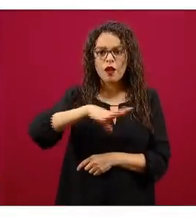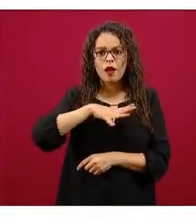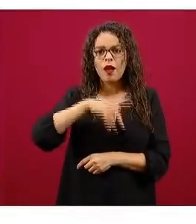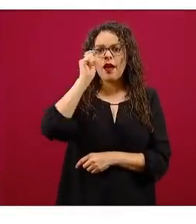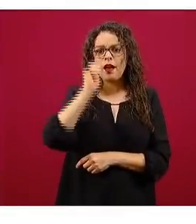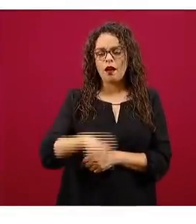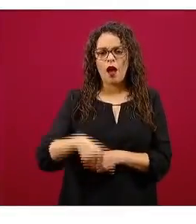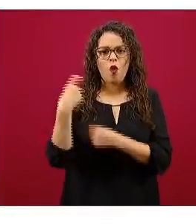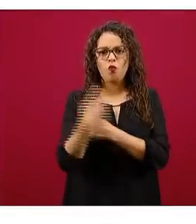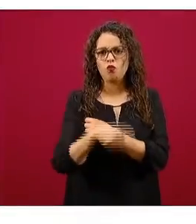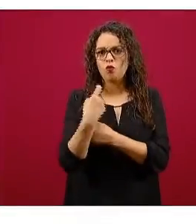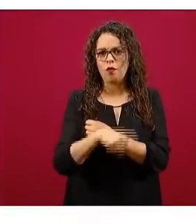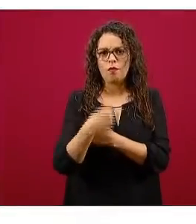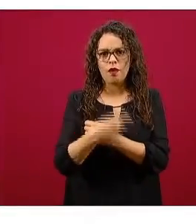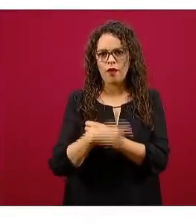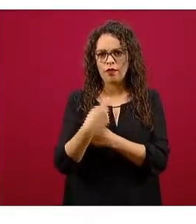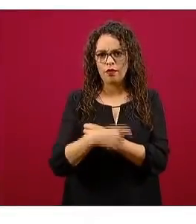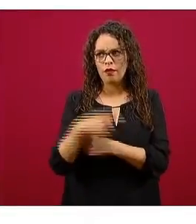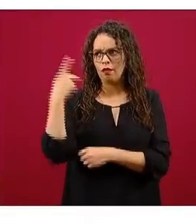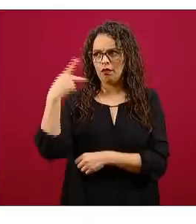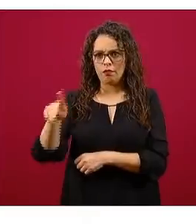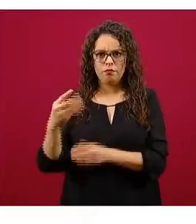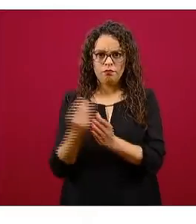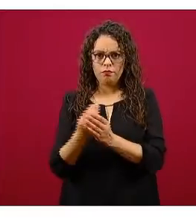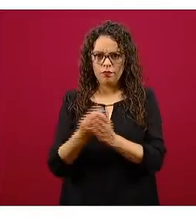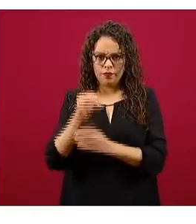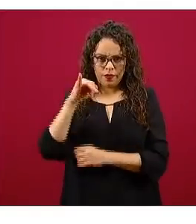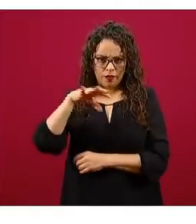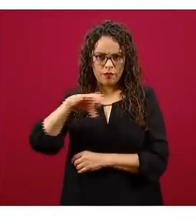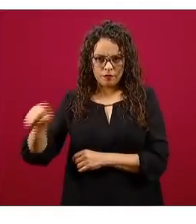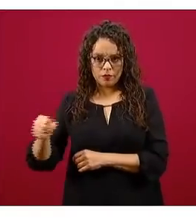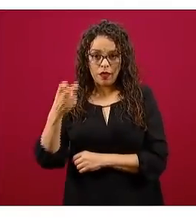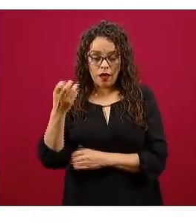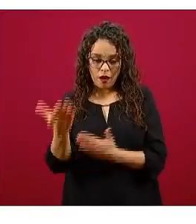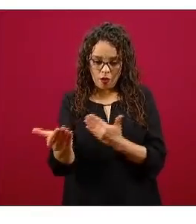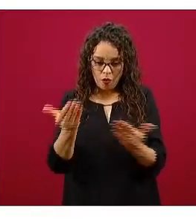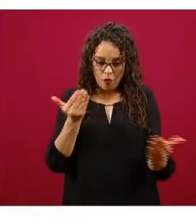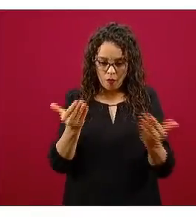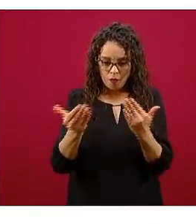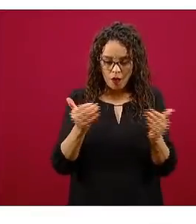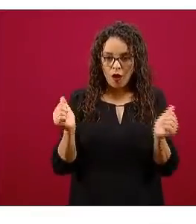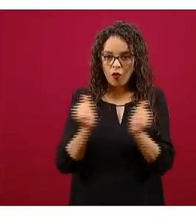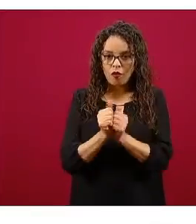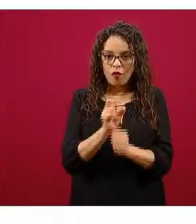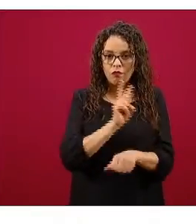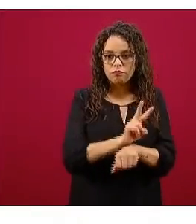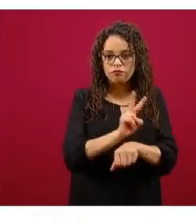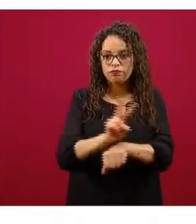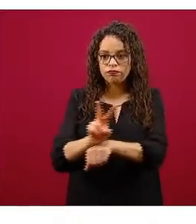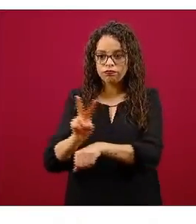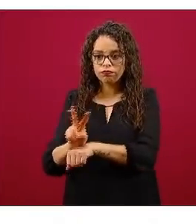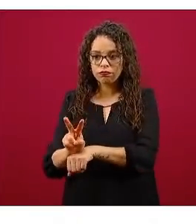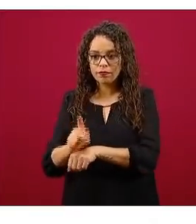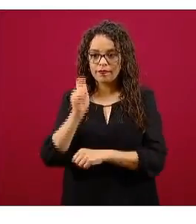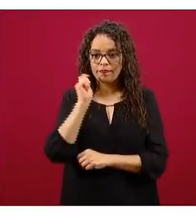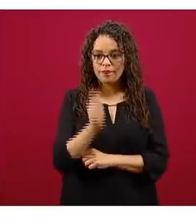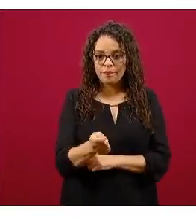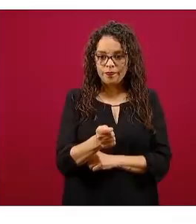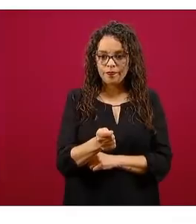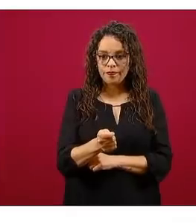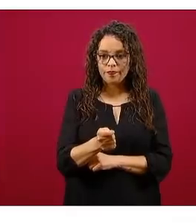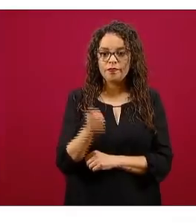propio del IMSS y lo comparamos con el sistema de vigilancia epidemiológica de la